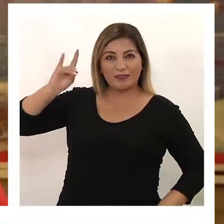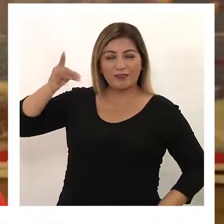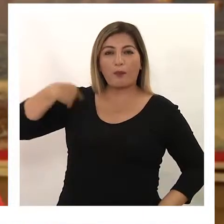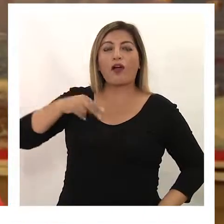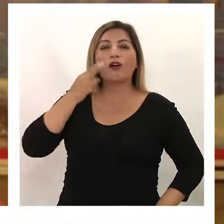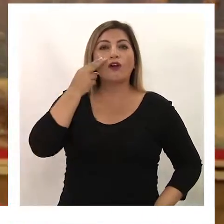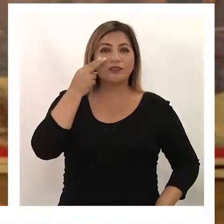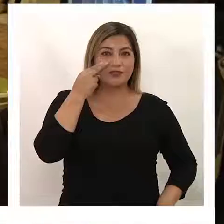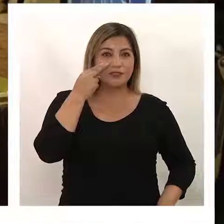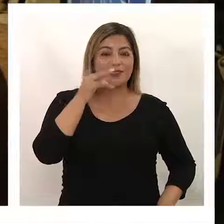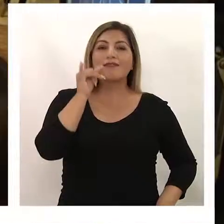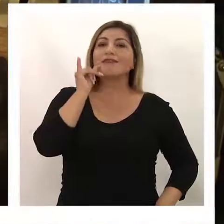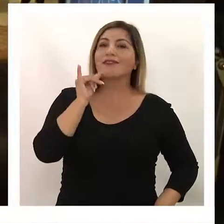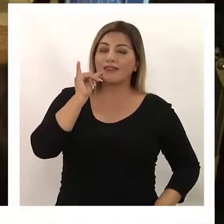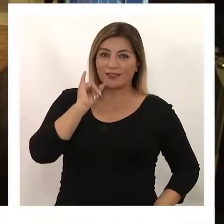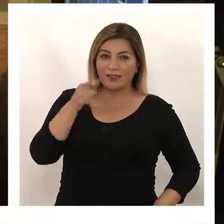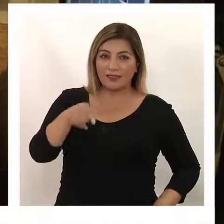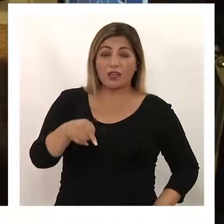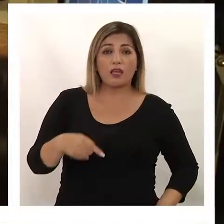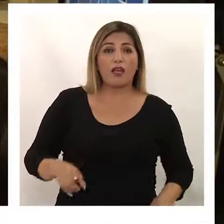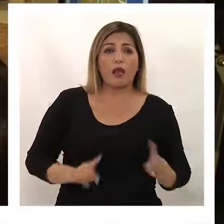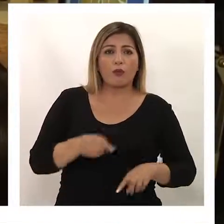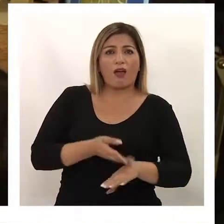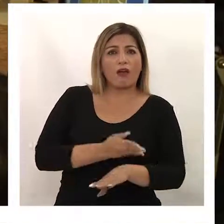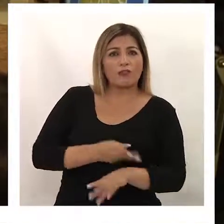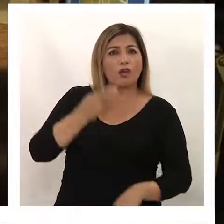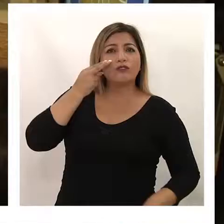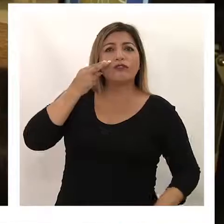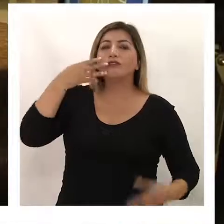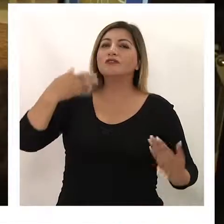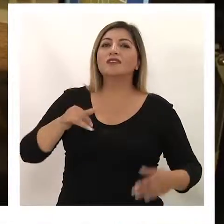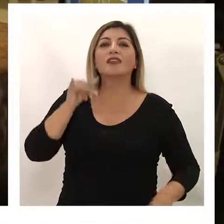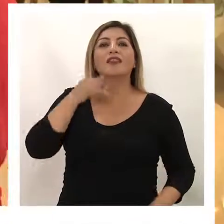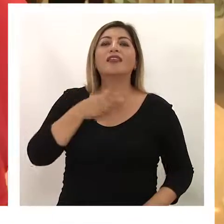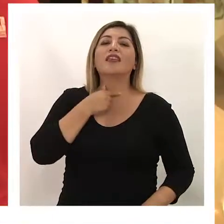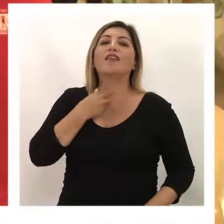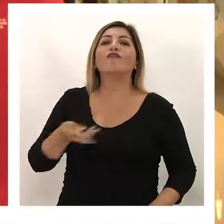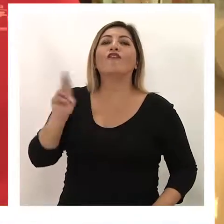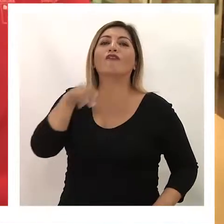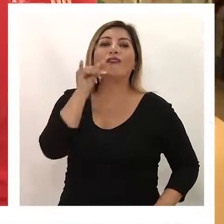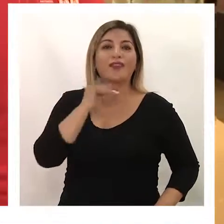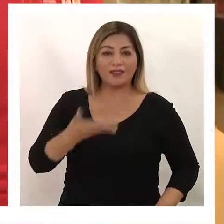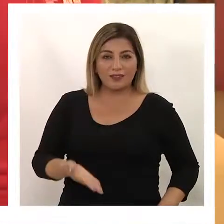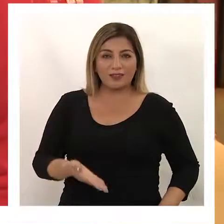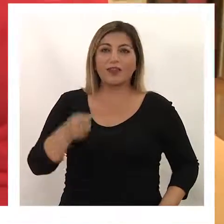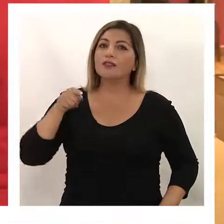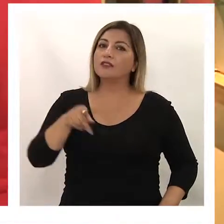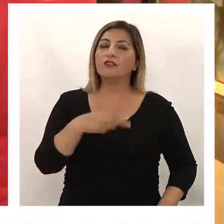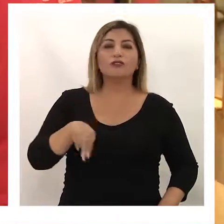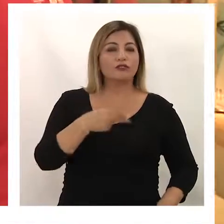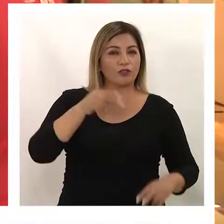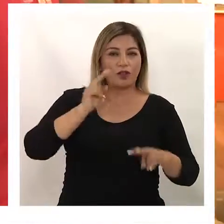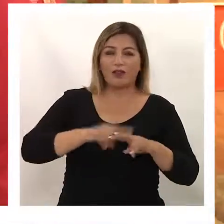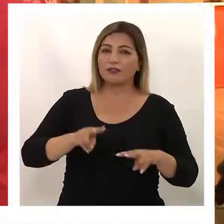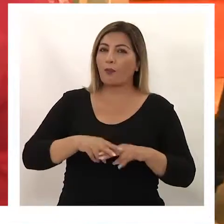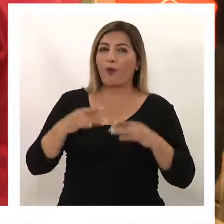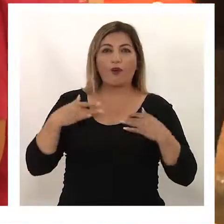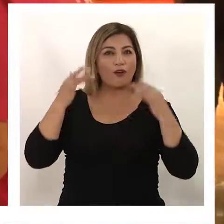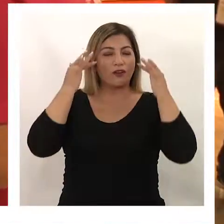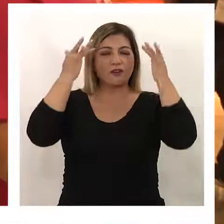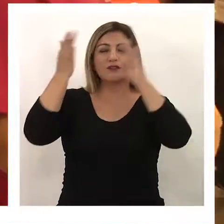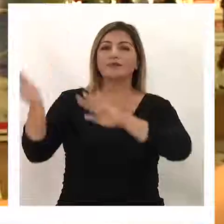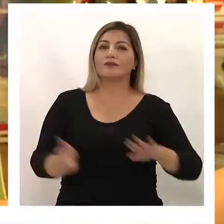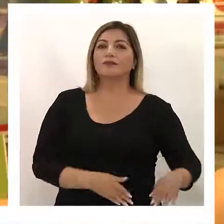ciudad quienes han conocido nuestra ciudad quieren volver nuevamente así que hemos estado muy contentos Ha sido fantástica el